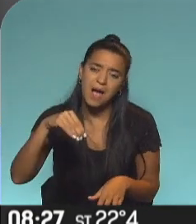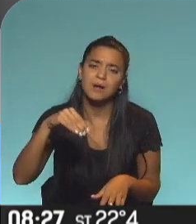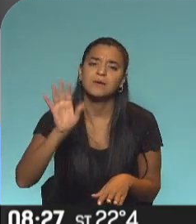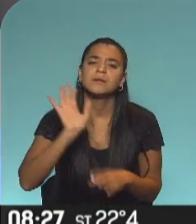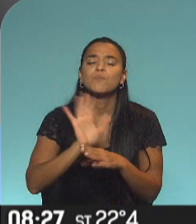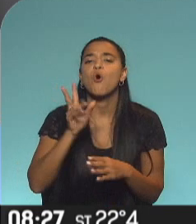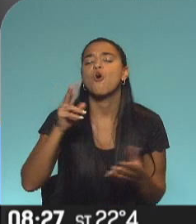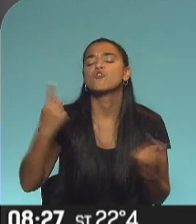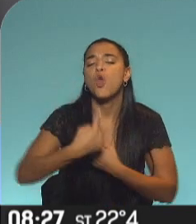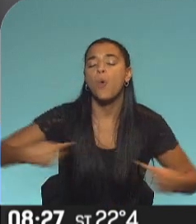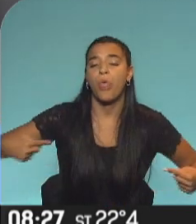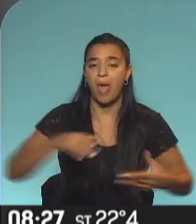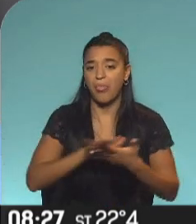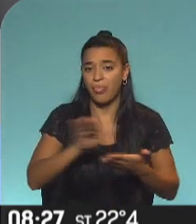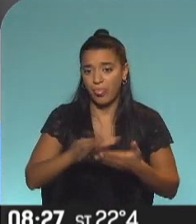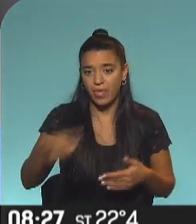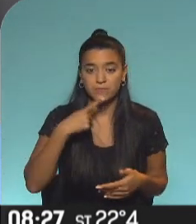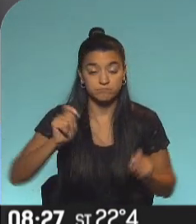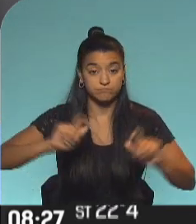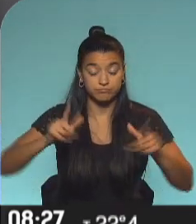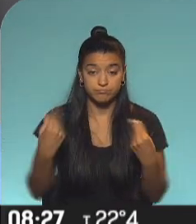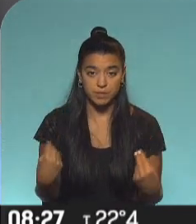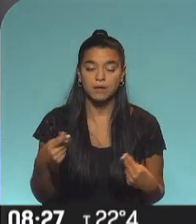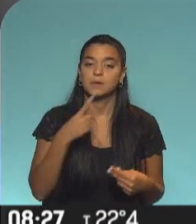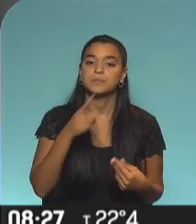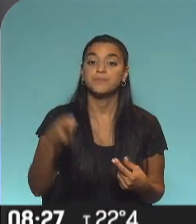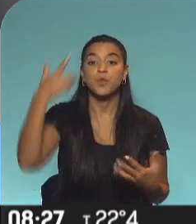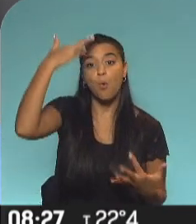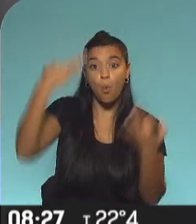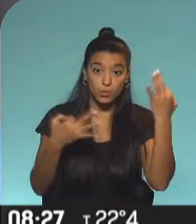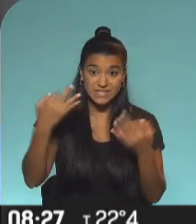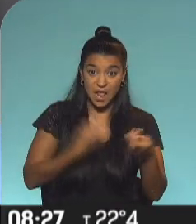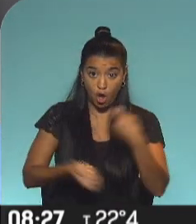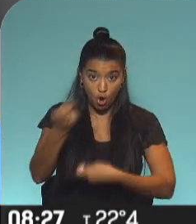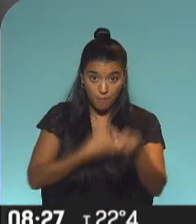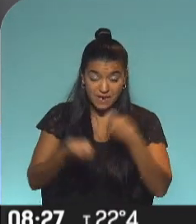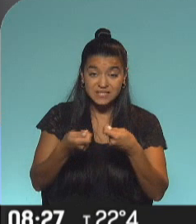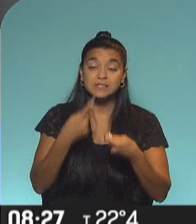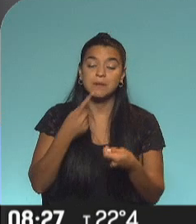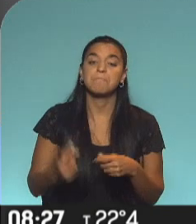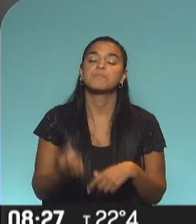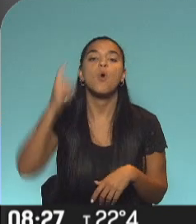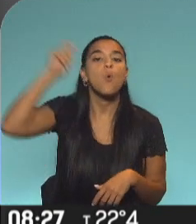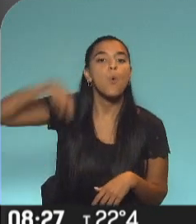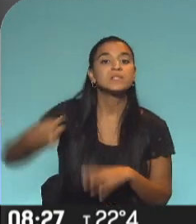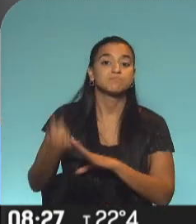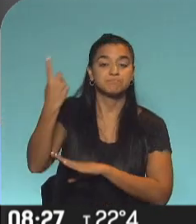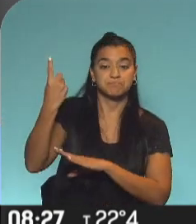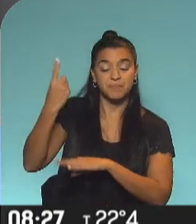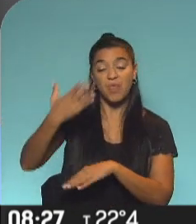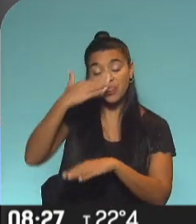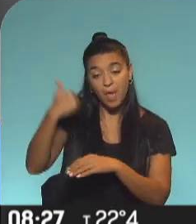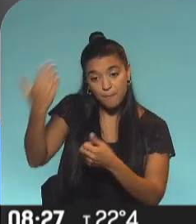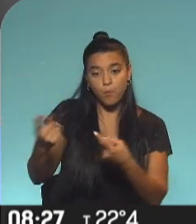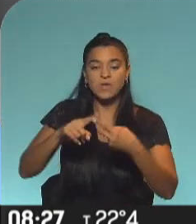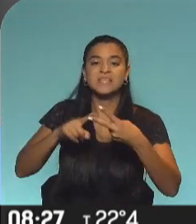una novedad llamativa. En la justicia no comercial interviene un juez de primera instancia, después interviene